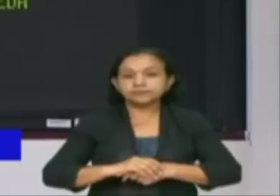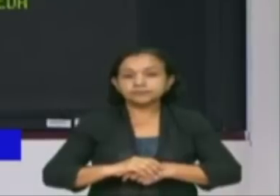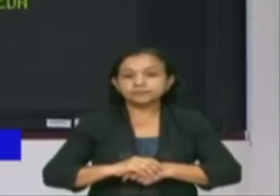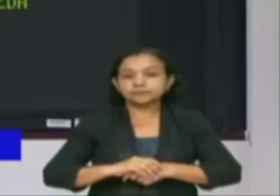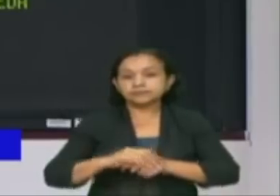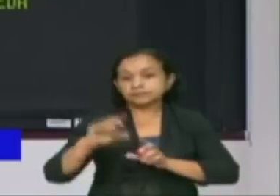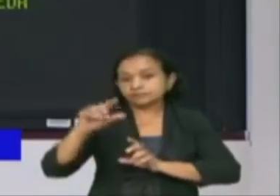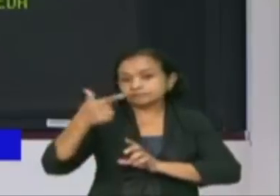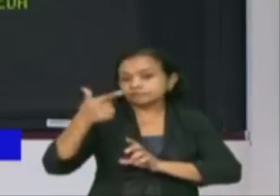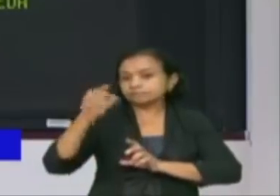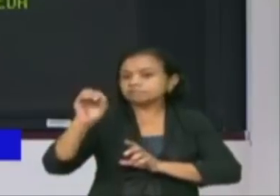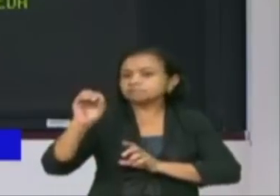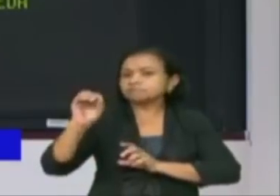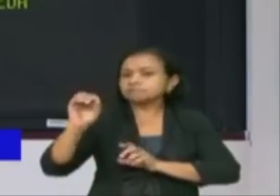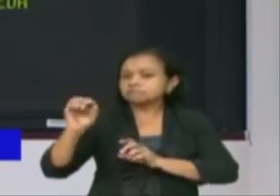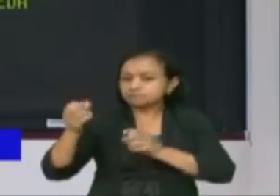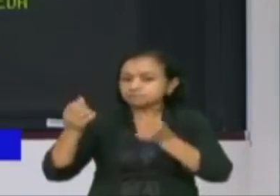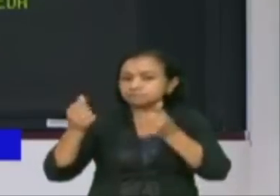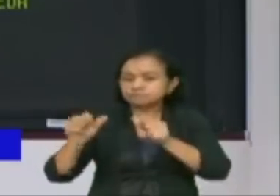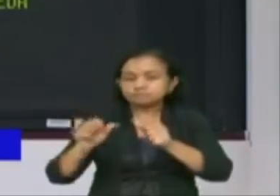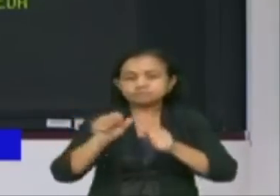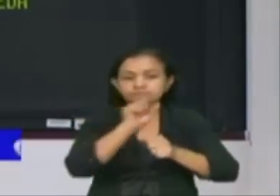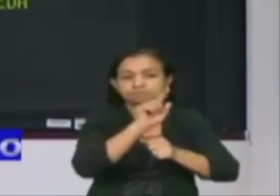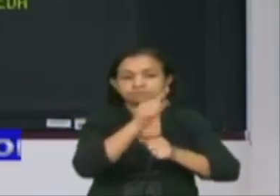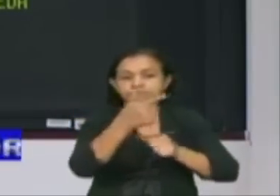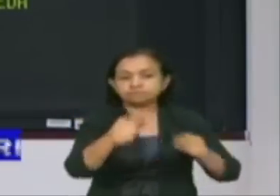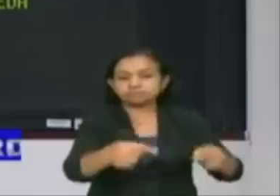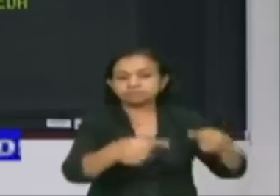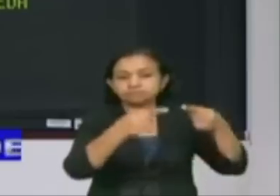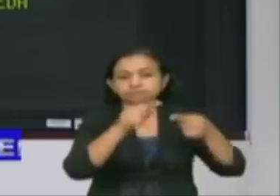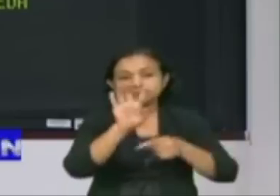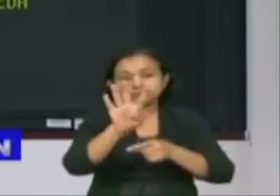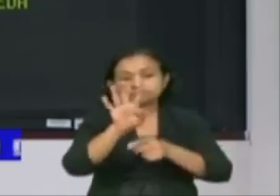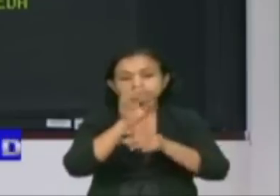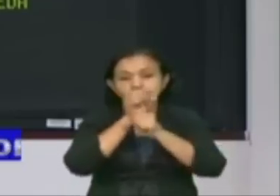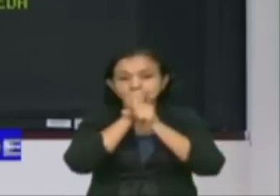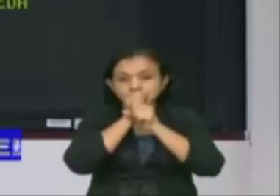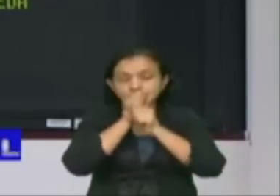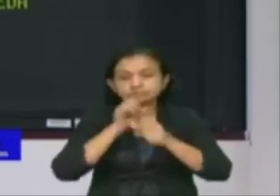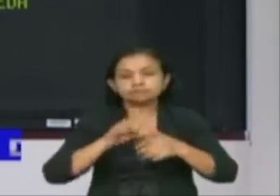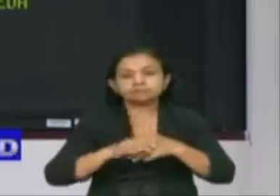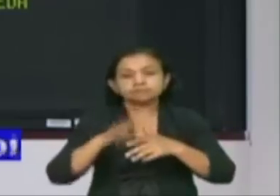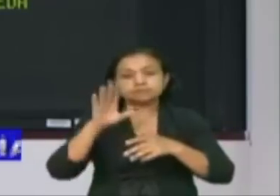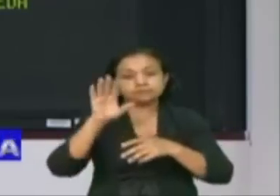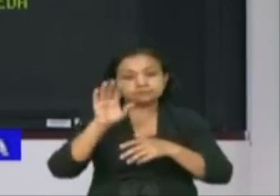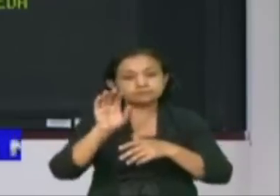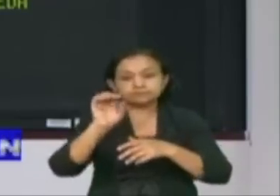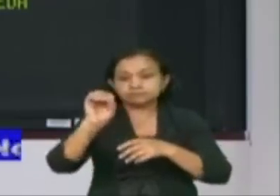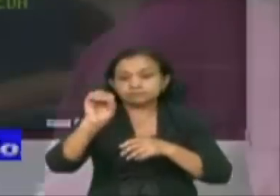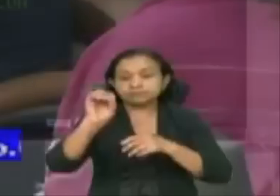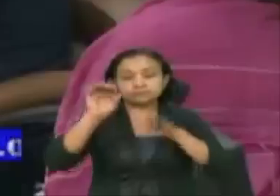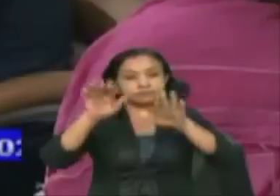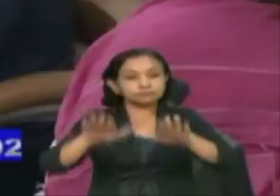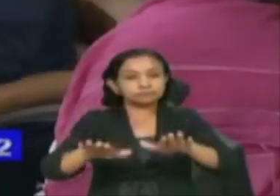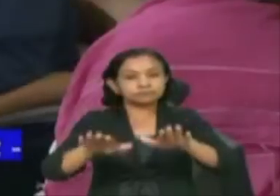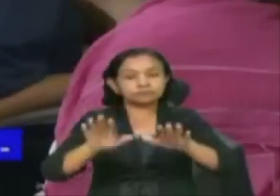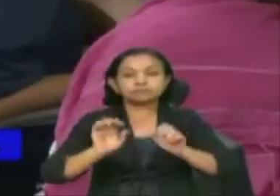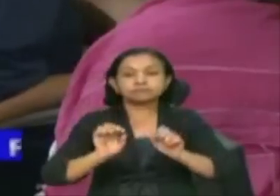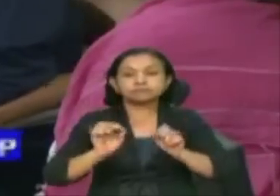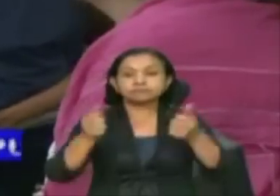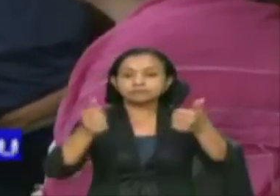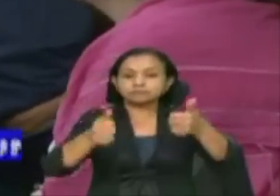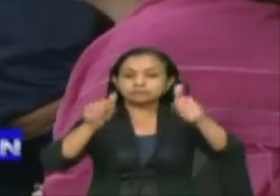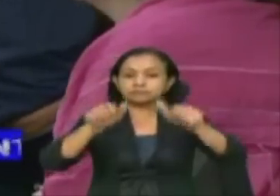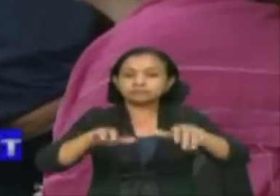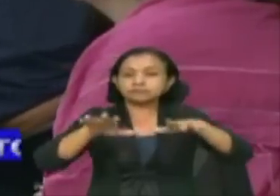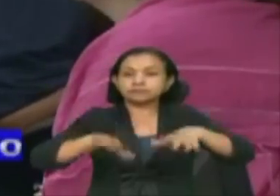70 votos a favor, 17 votos en contra, 4 abstenciones, 0 presentes. Se